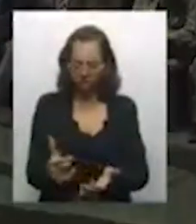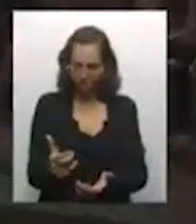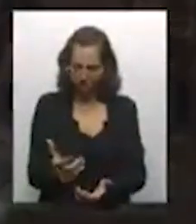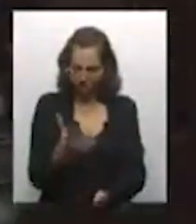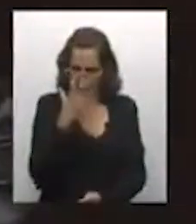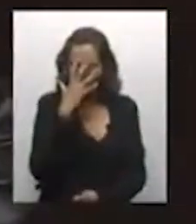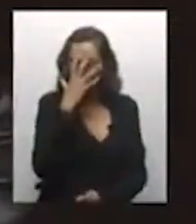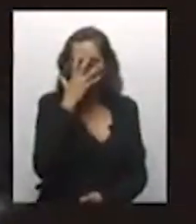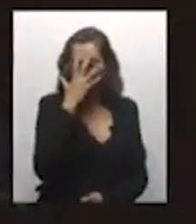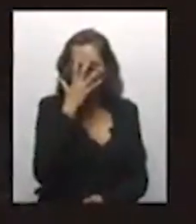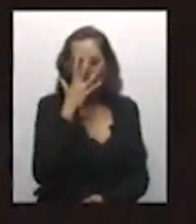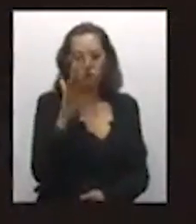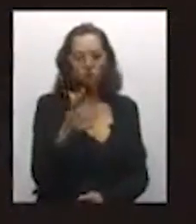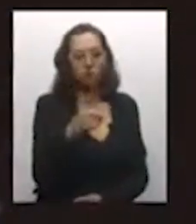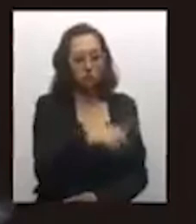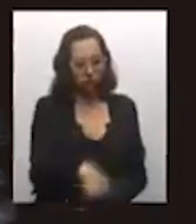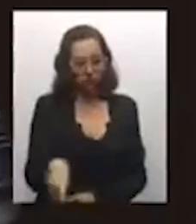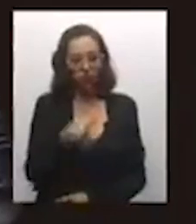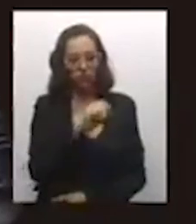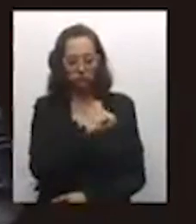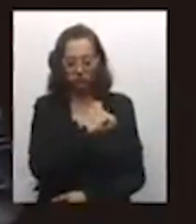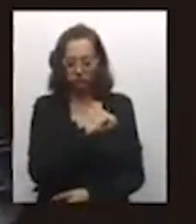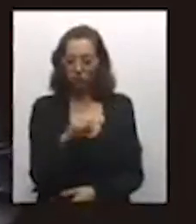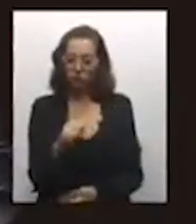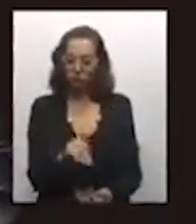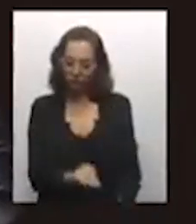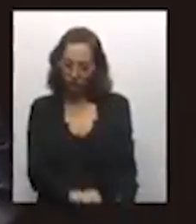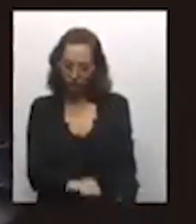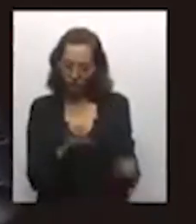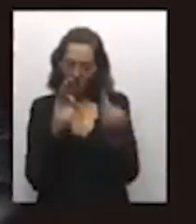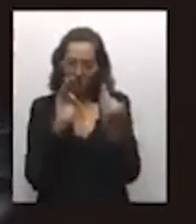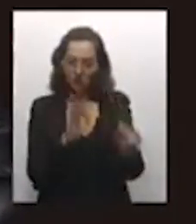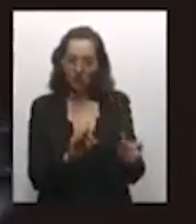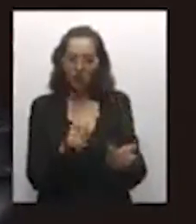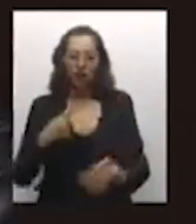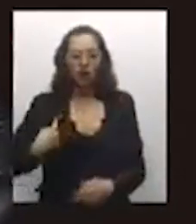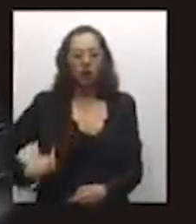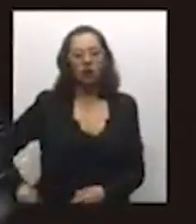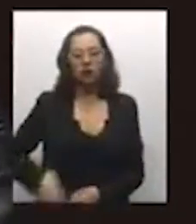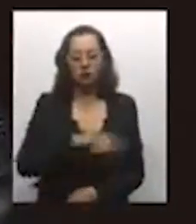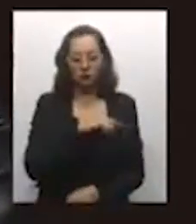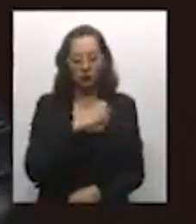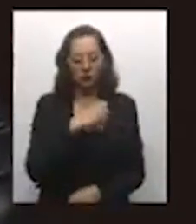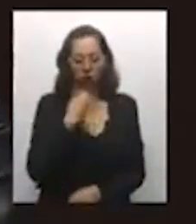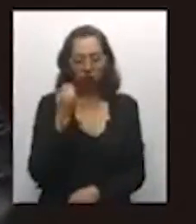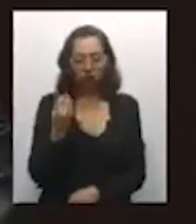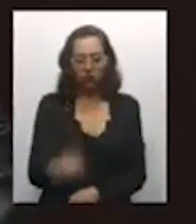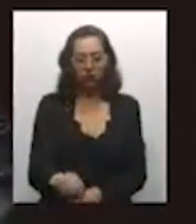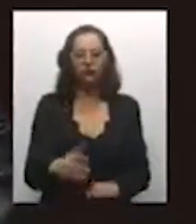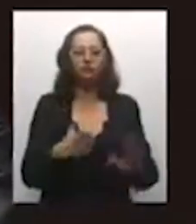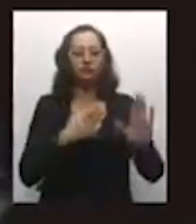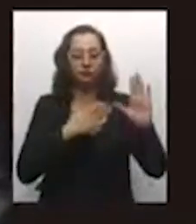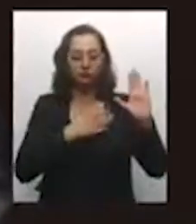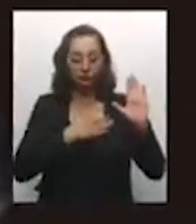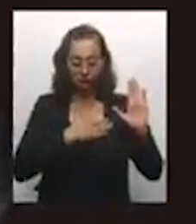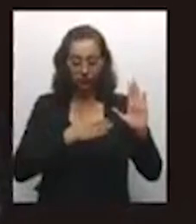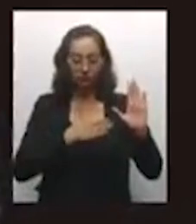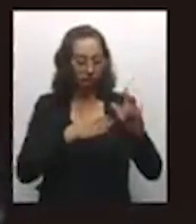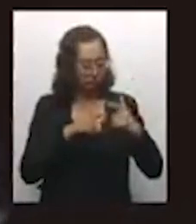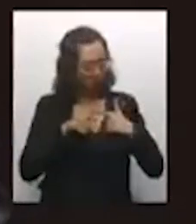de la criminalidad es nuestra obligación y nuestro compromiso